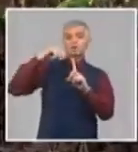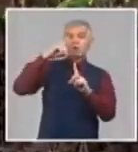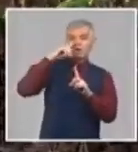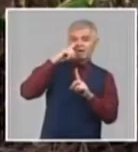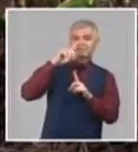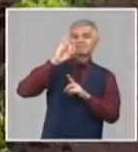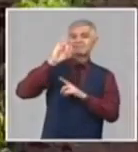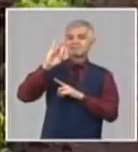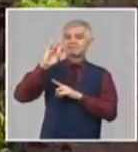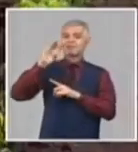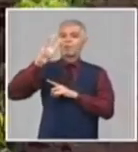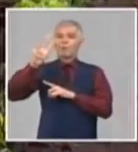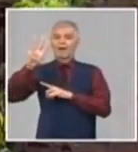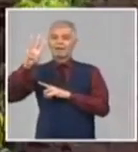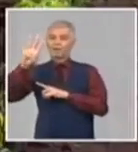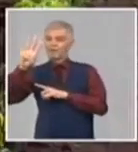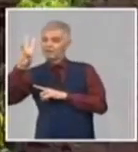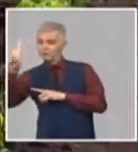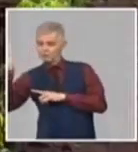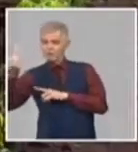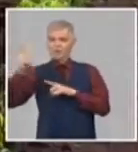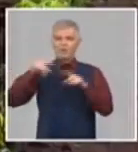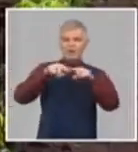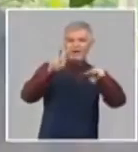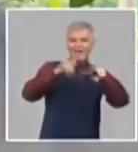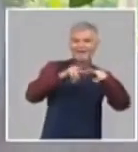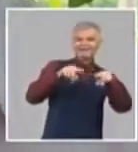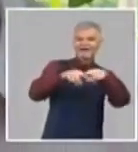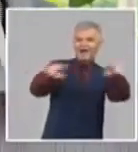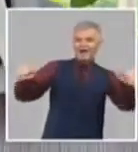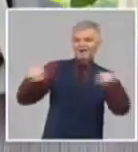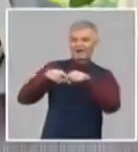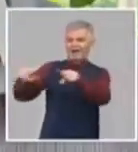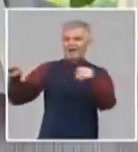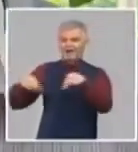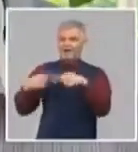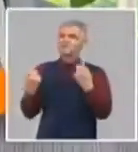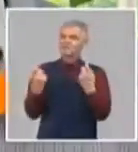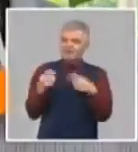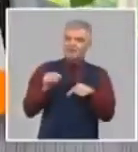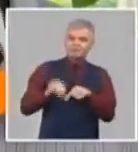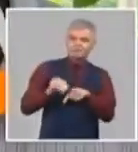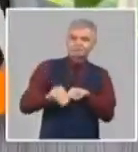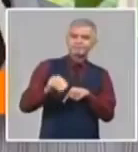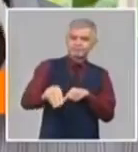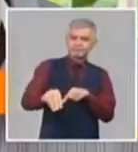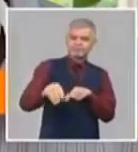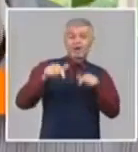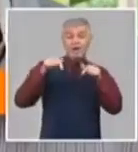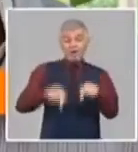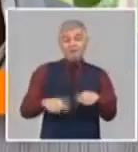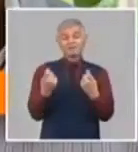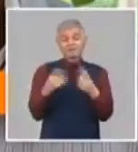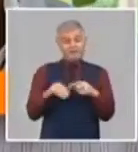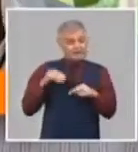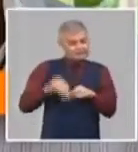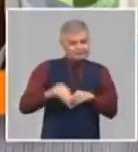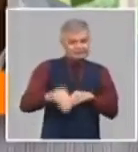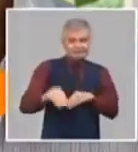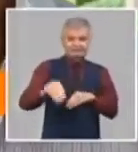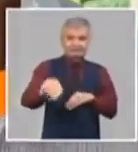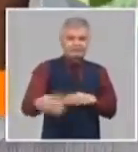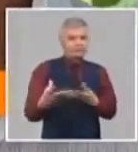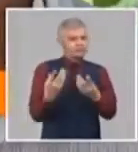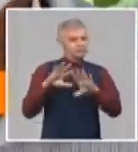742 hectáreas a sembrar que no estaban comprometidas. Hay que enfrascarse a sembrar de todo y